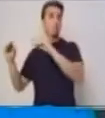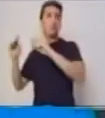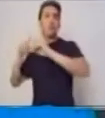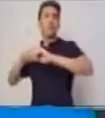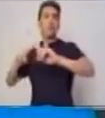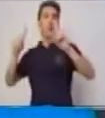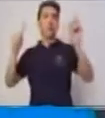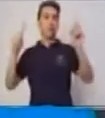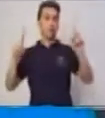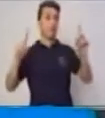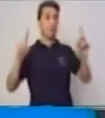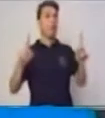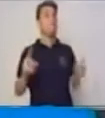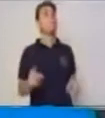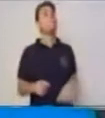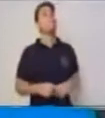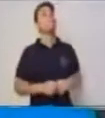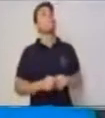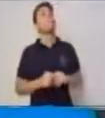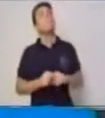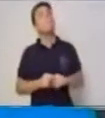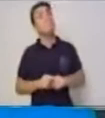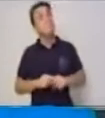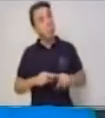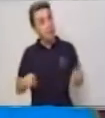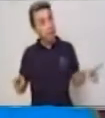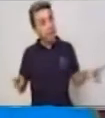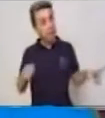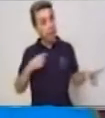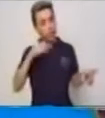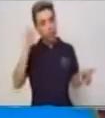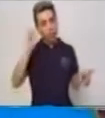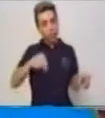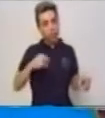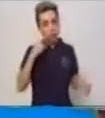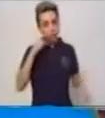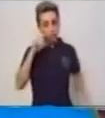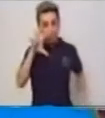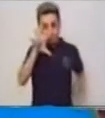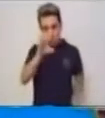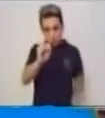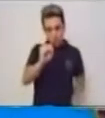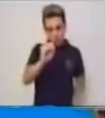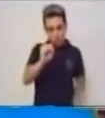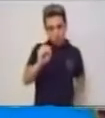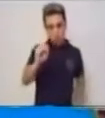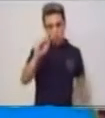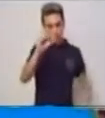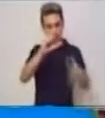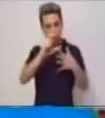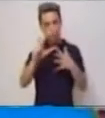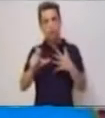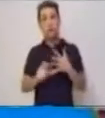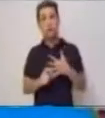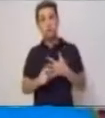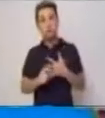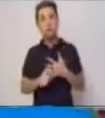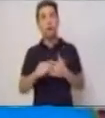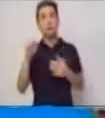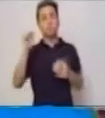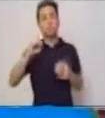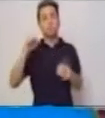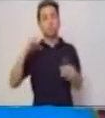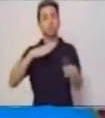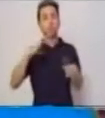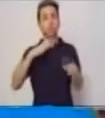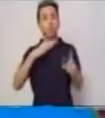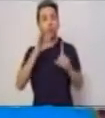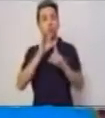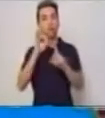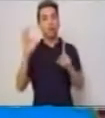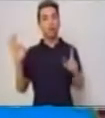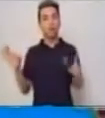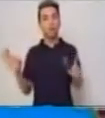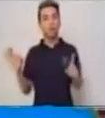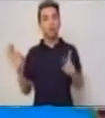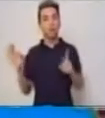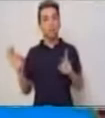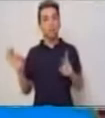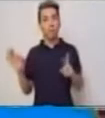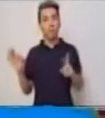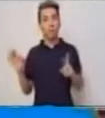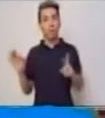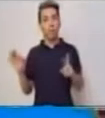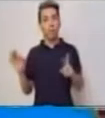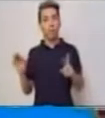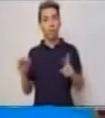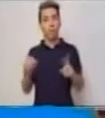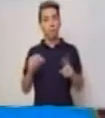diferente, pero debo cerciorarme que los elementos, que sí sea una oración. Inicial